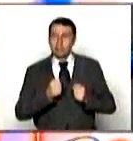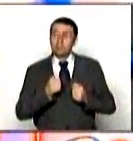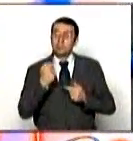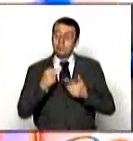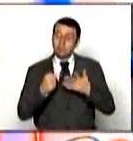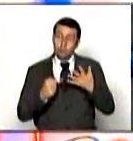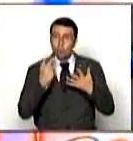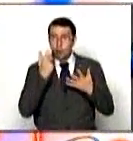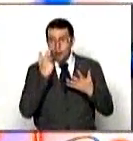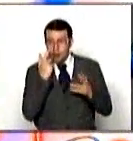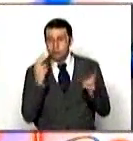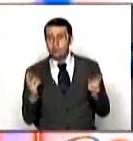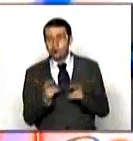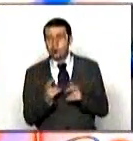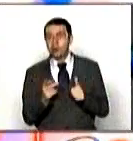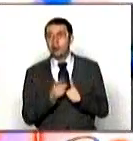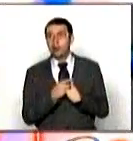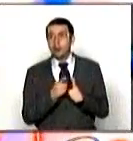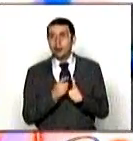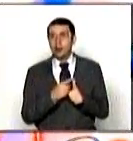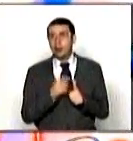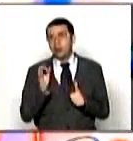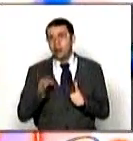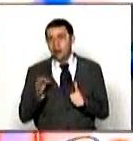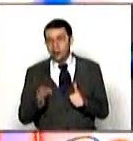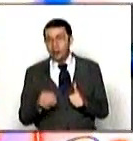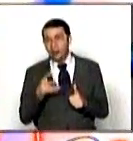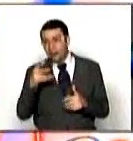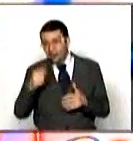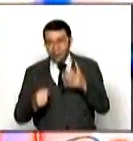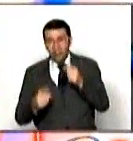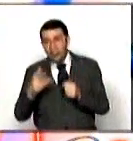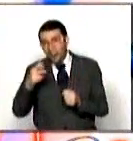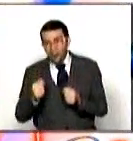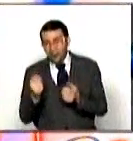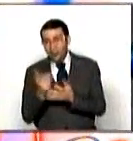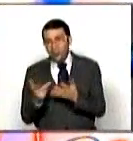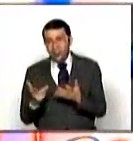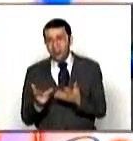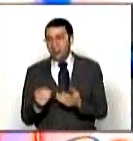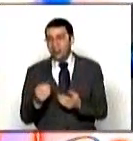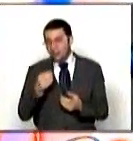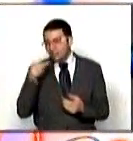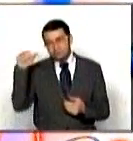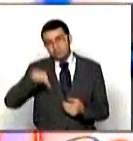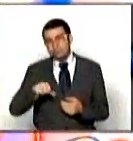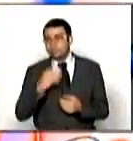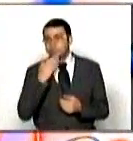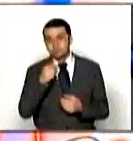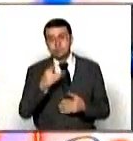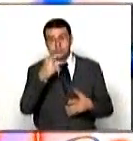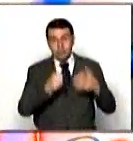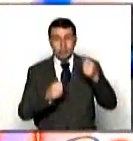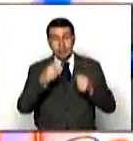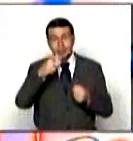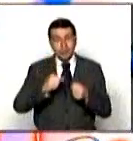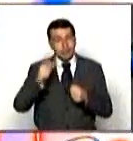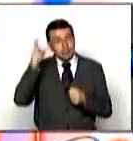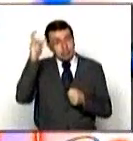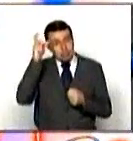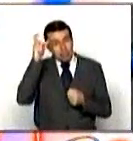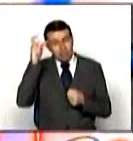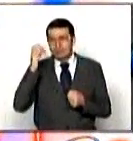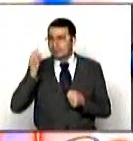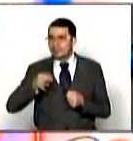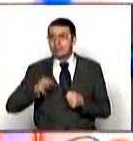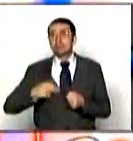muy breve, y en primer lugar siempre van a estar, por ejemplo, los lácteos. Recuerden que la leche de la vaca, como siempre insistimos en los programas, y esto ya